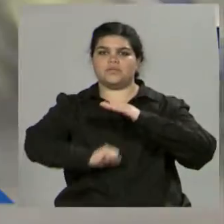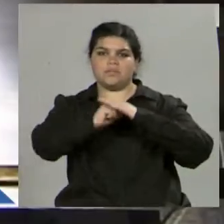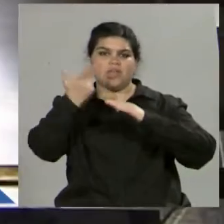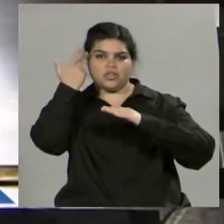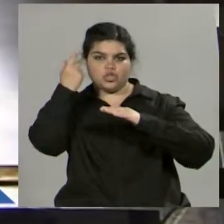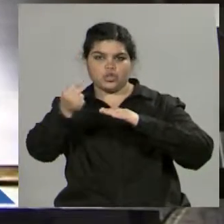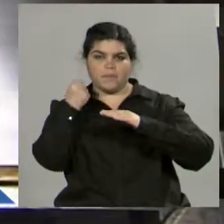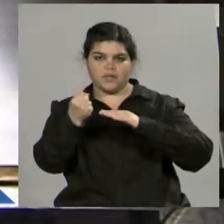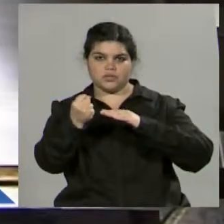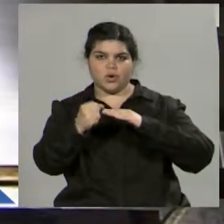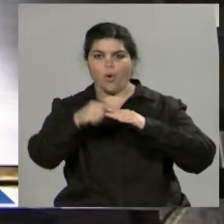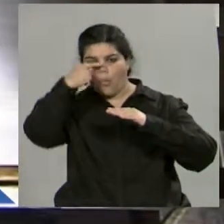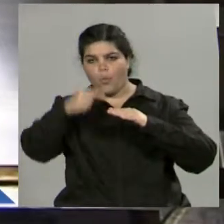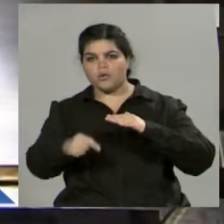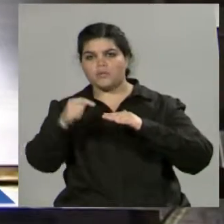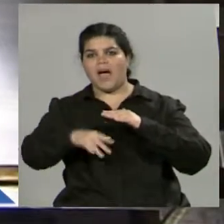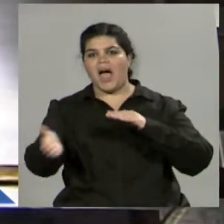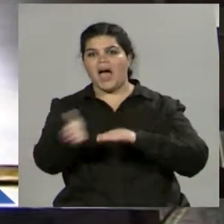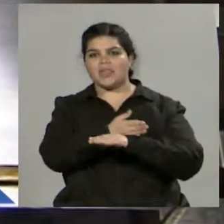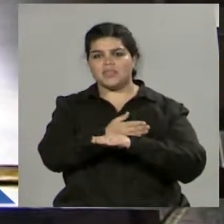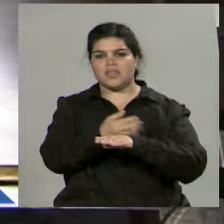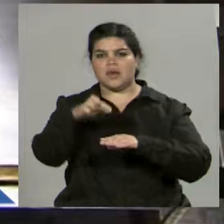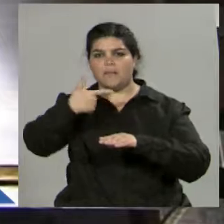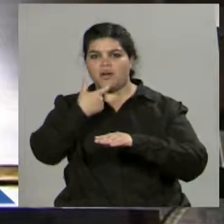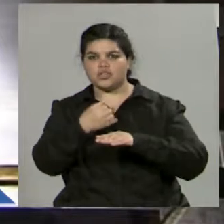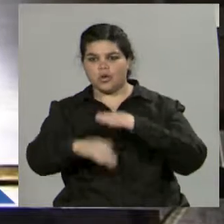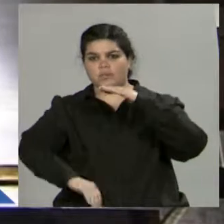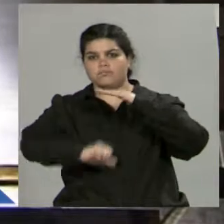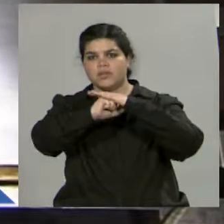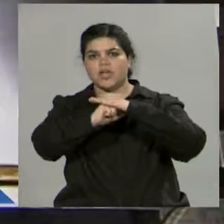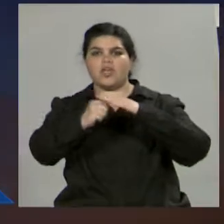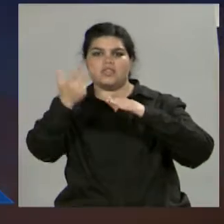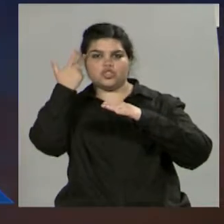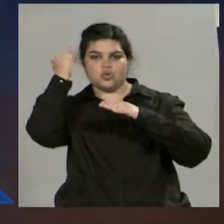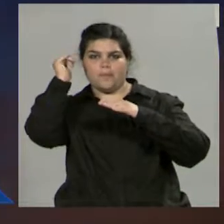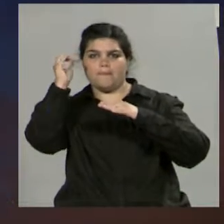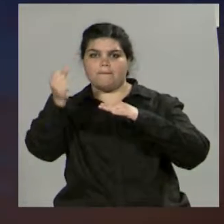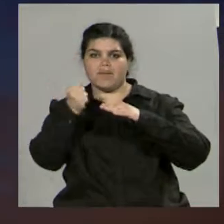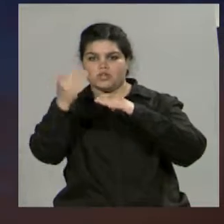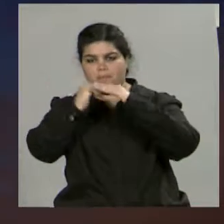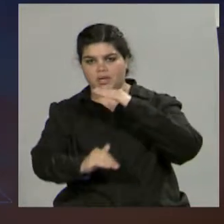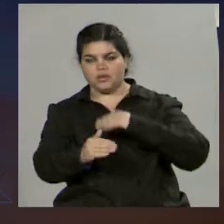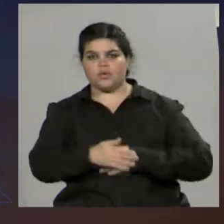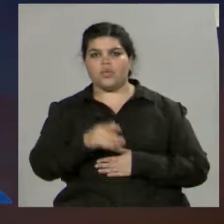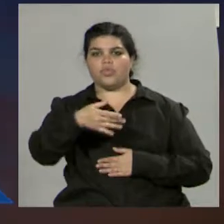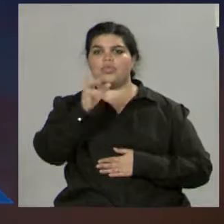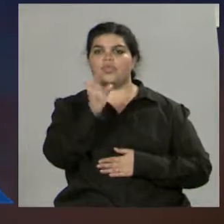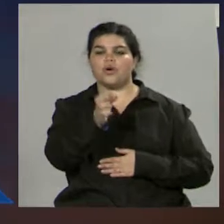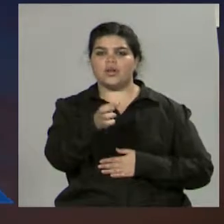cotizó en la última rueda antes de las PASO por debajo de la barrera de los 18 pesos. El dólar mayorista terminó en